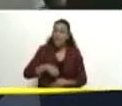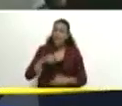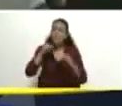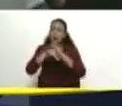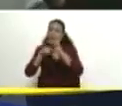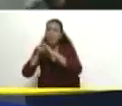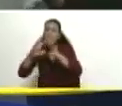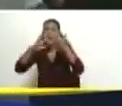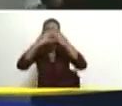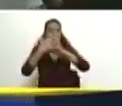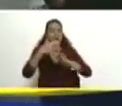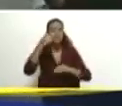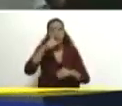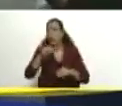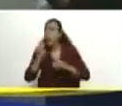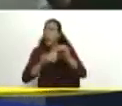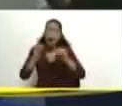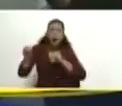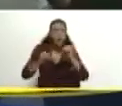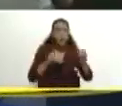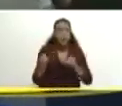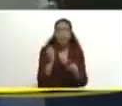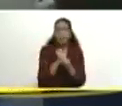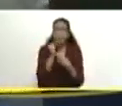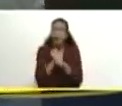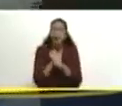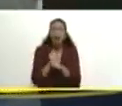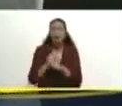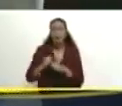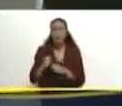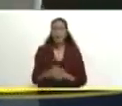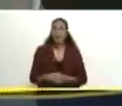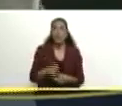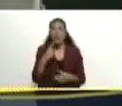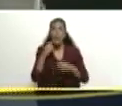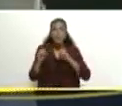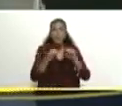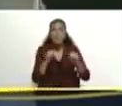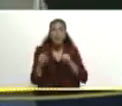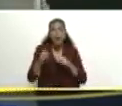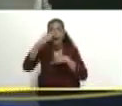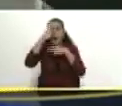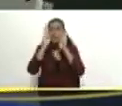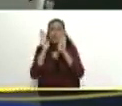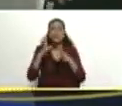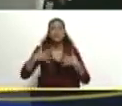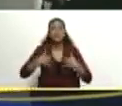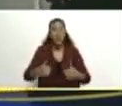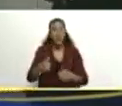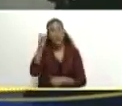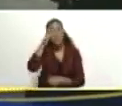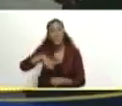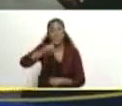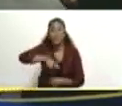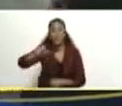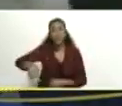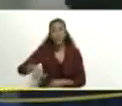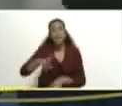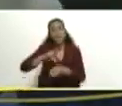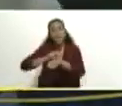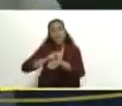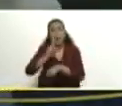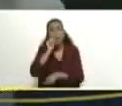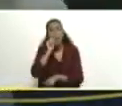Adentro, cerro arriba, luchando todos los días con nosotros, codo a codo, como dice el poeta, para poder garantizar la salud de nuestro pueblo. Por favor, doctor